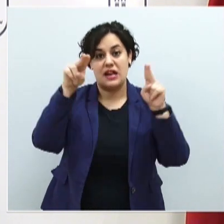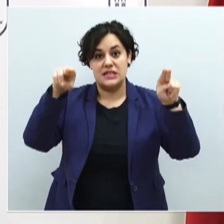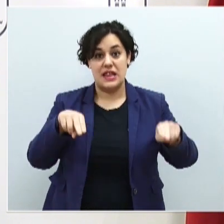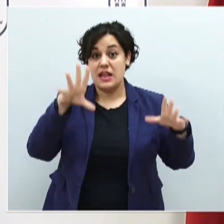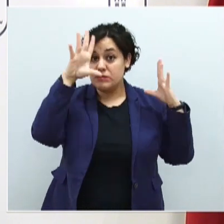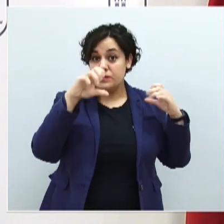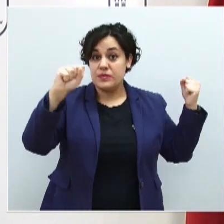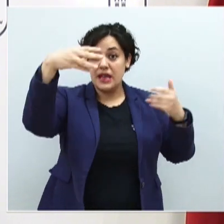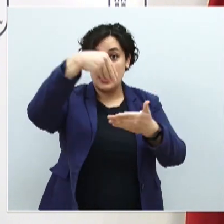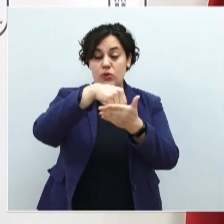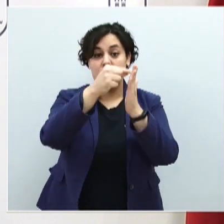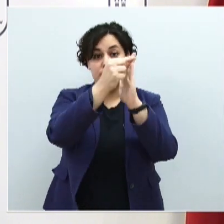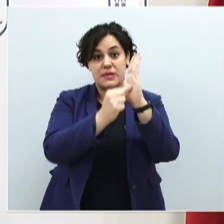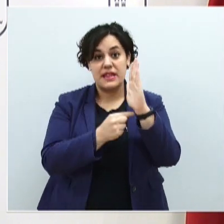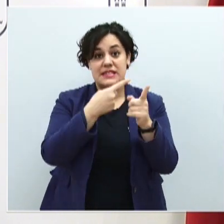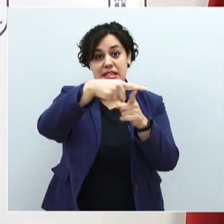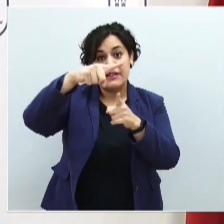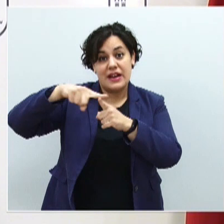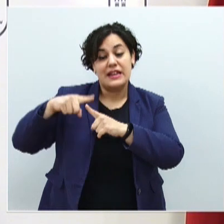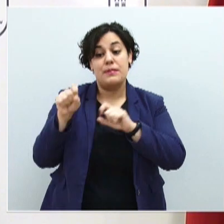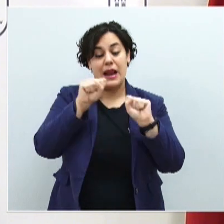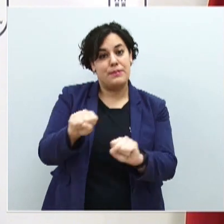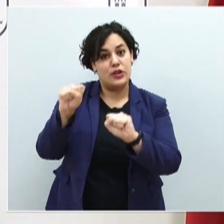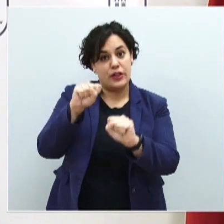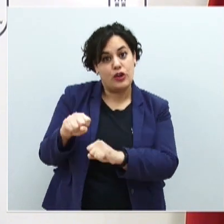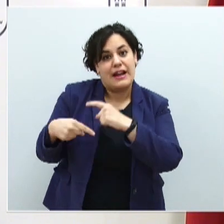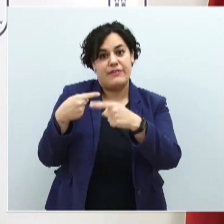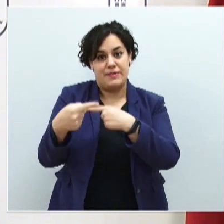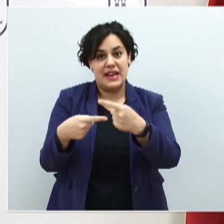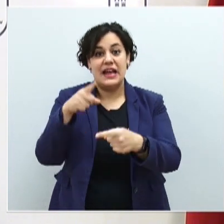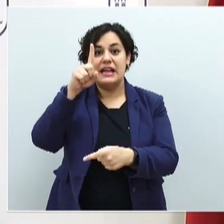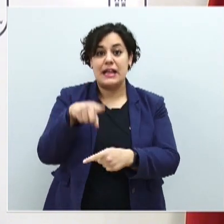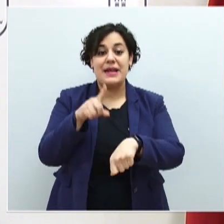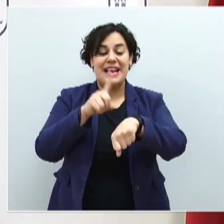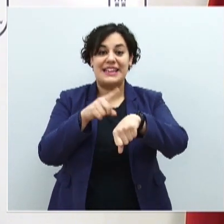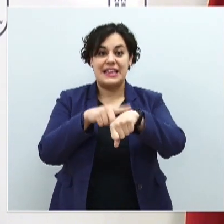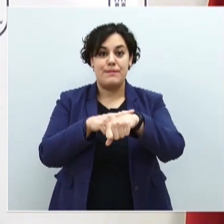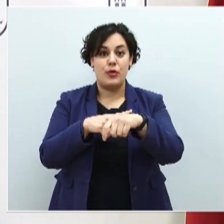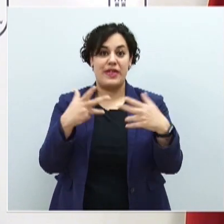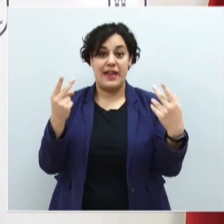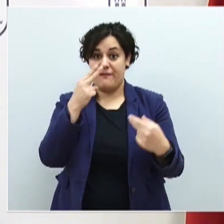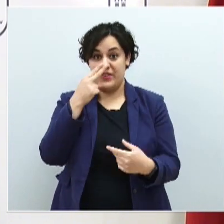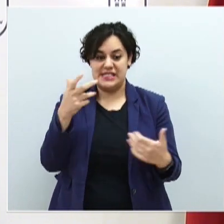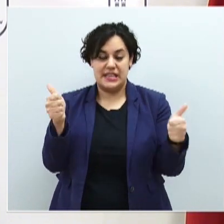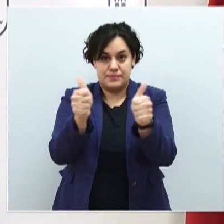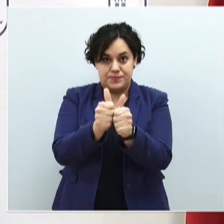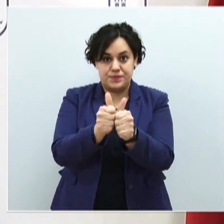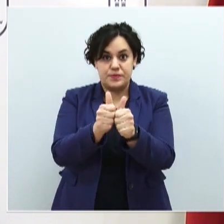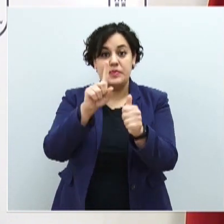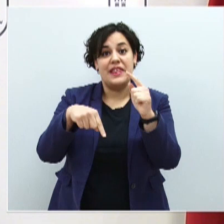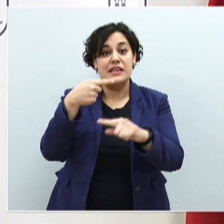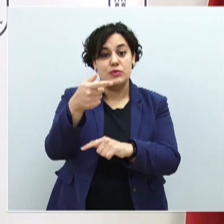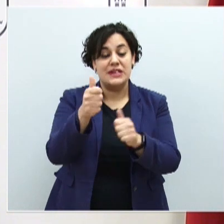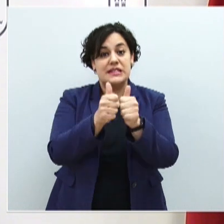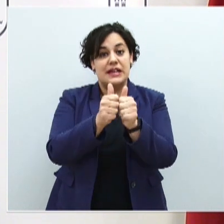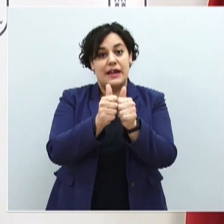incluye, además, diferentes medidas para la protección del familiar, el tiempo de estancia, así como medidas epidemiológicas tras la visita. El